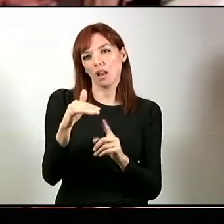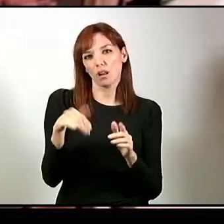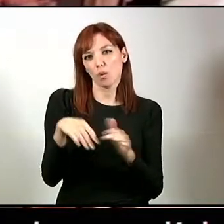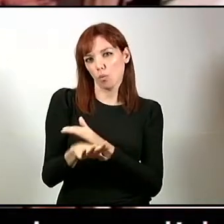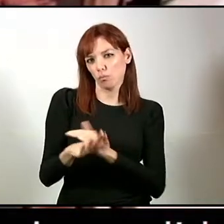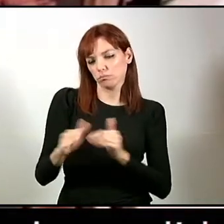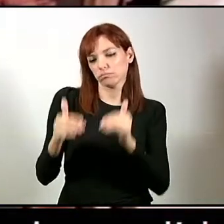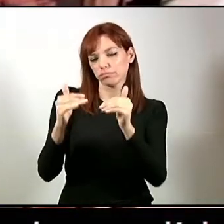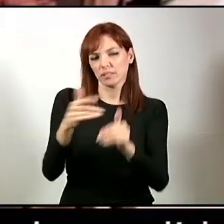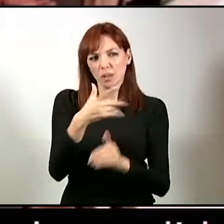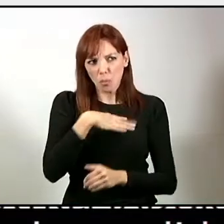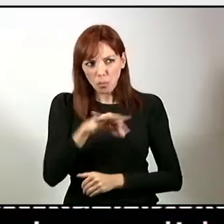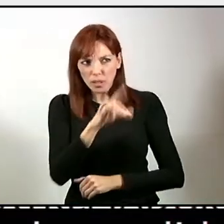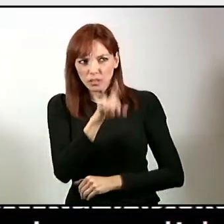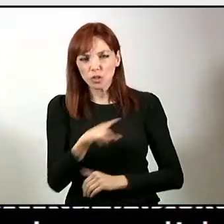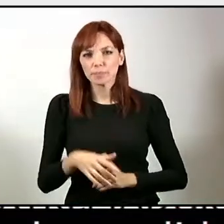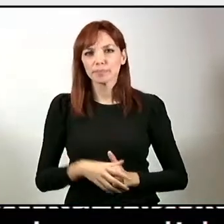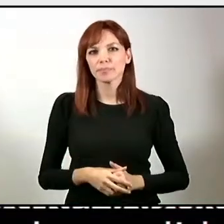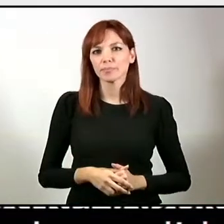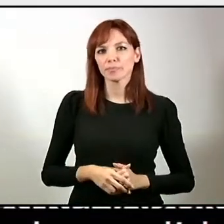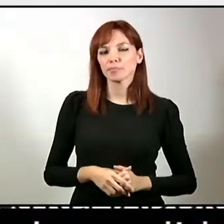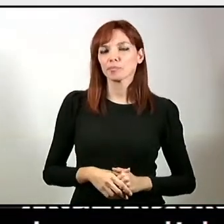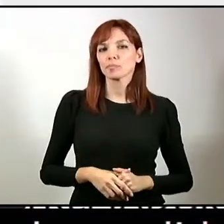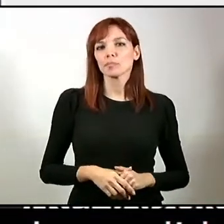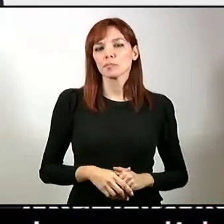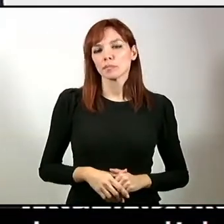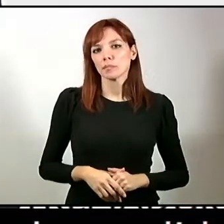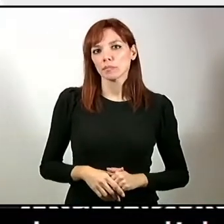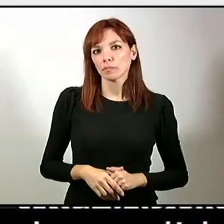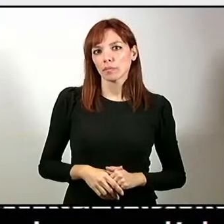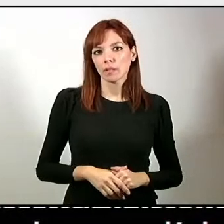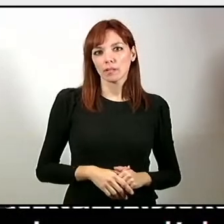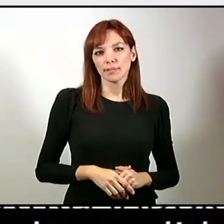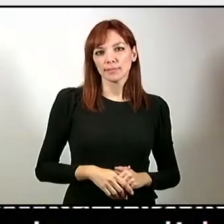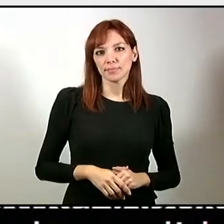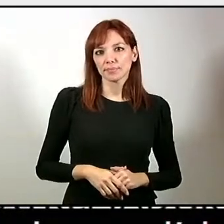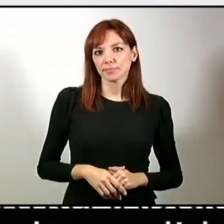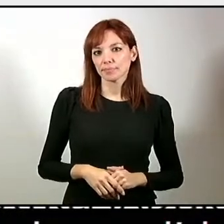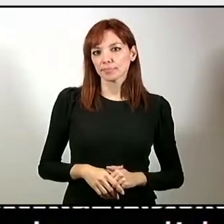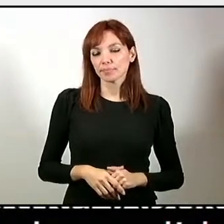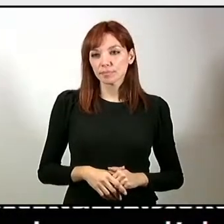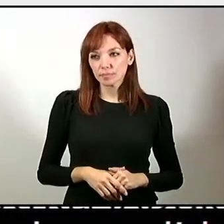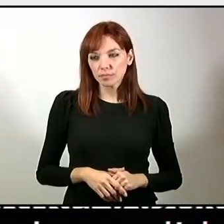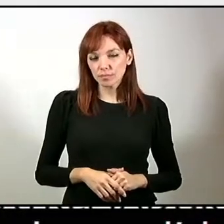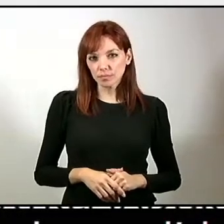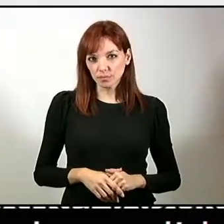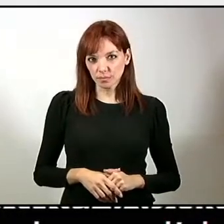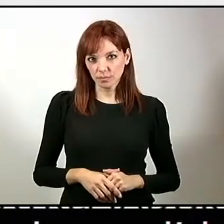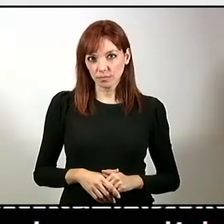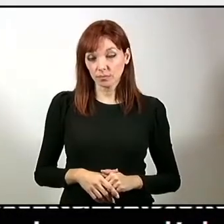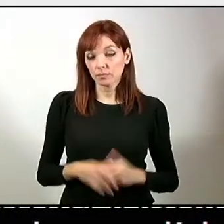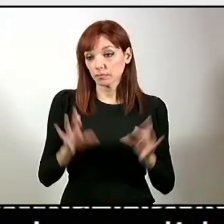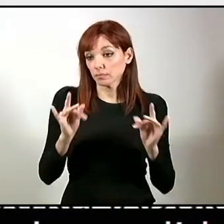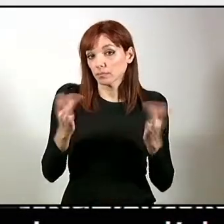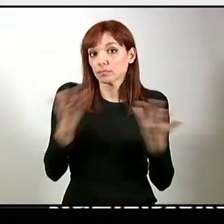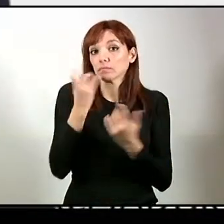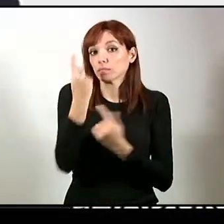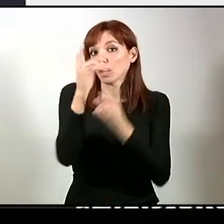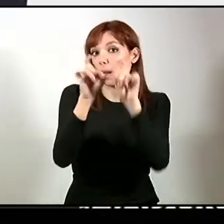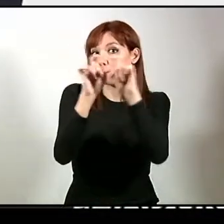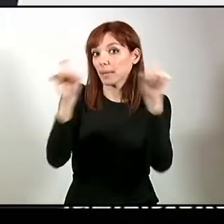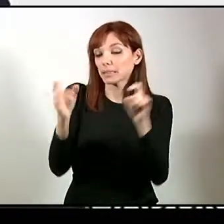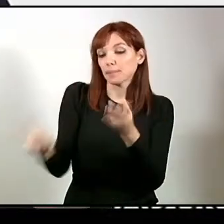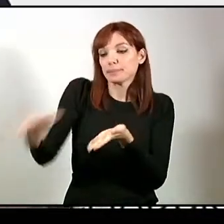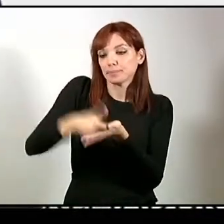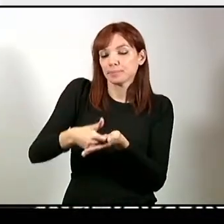Junta. ¿Qué respuesta se le va a dar? Totalmente posible. Esto está dentro del procedimiento administrativo. Una empresa